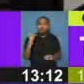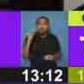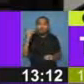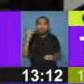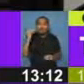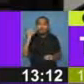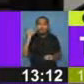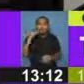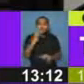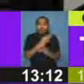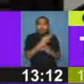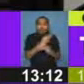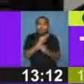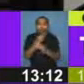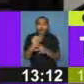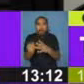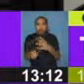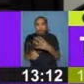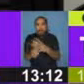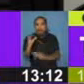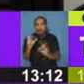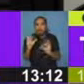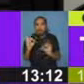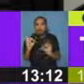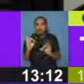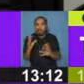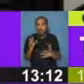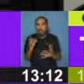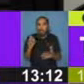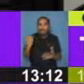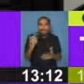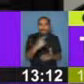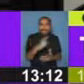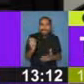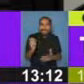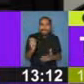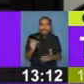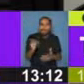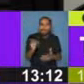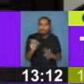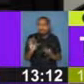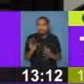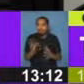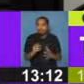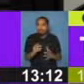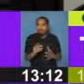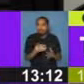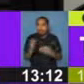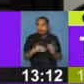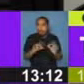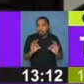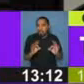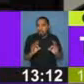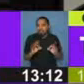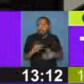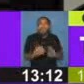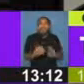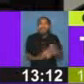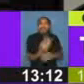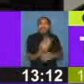100 hemos inaugurado 60 vamos a terminar de de inaugurar seguramente en los